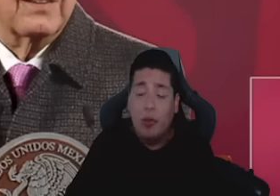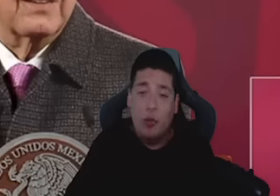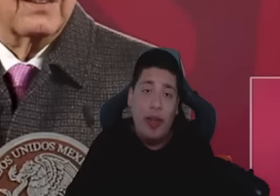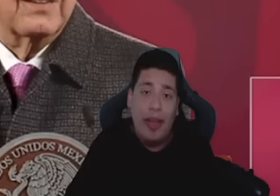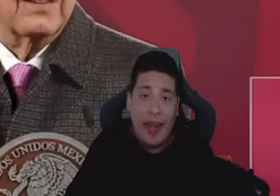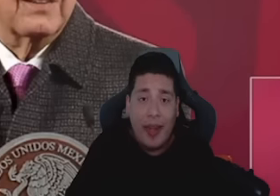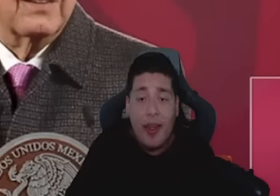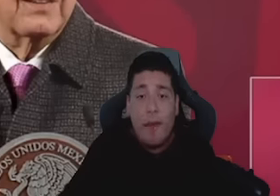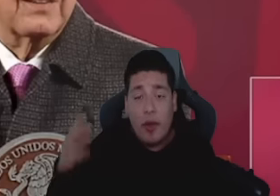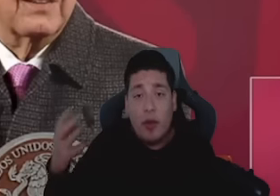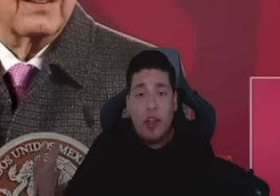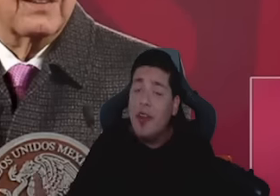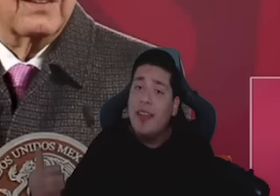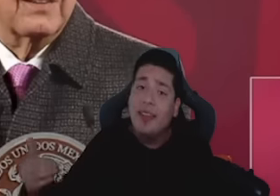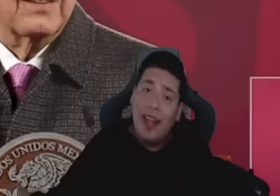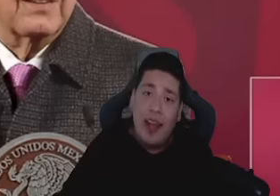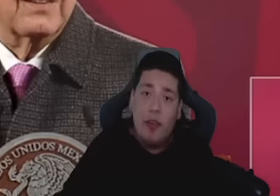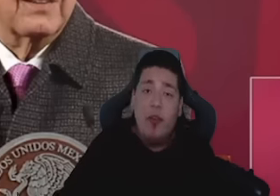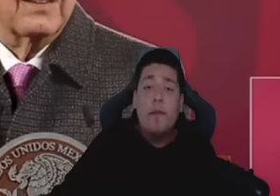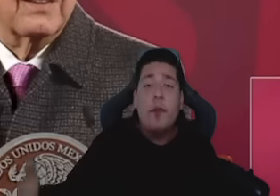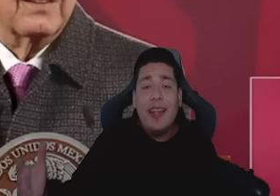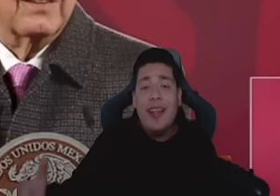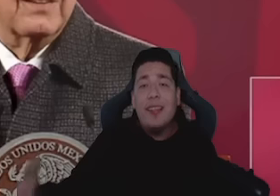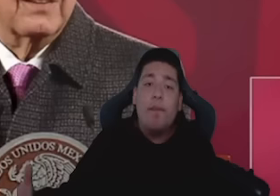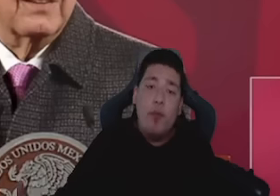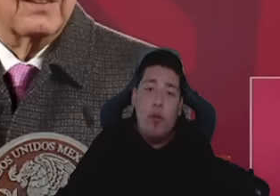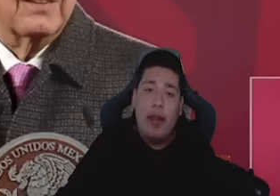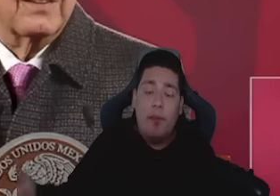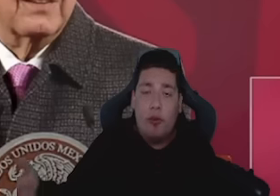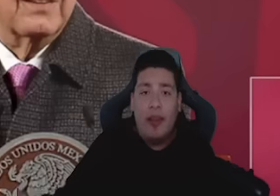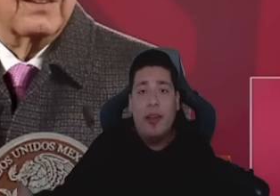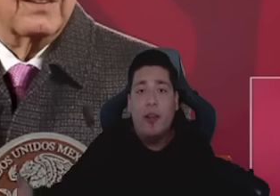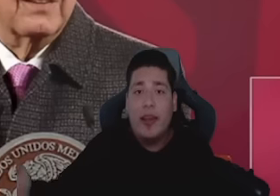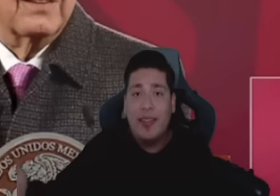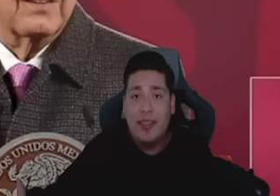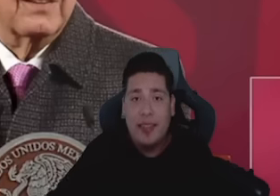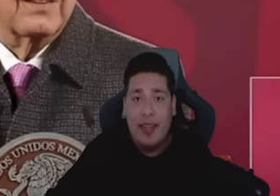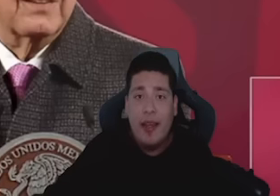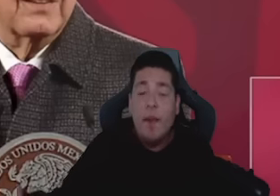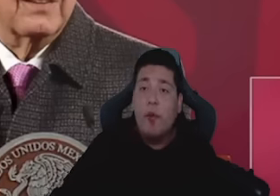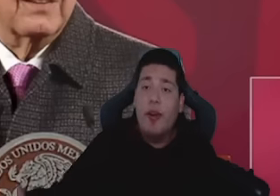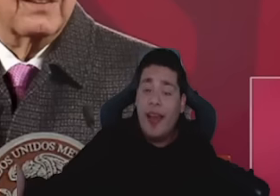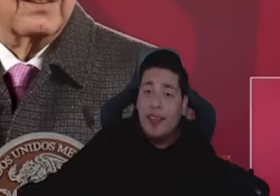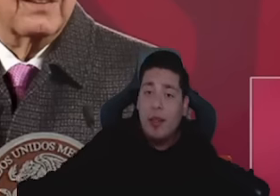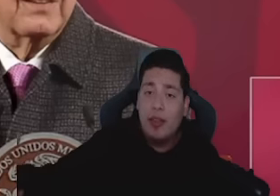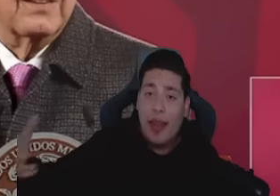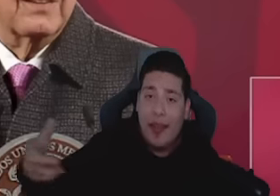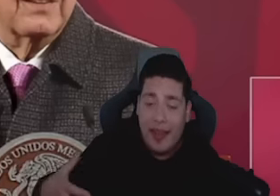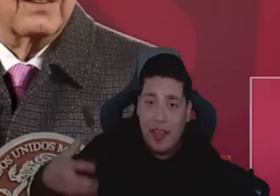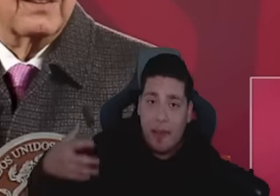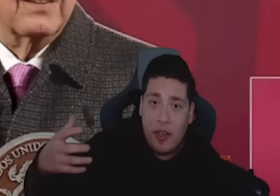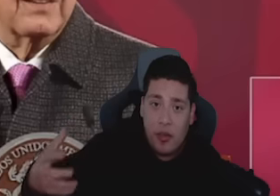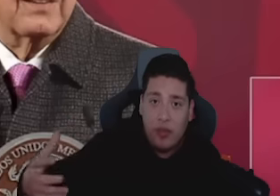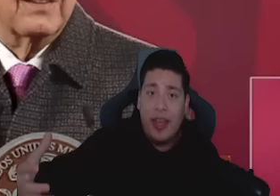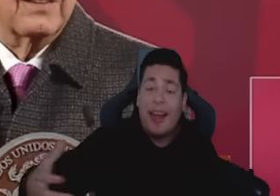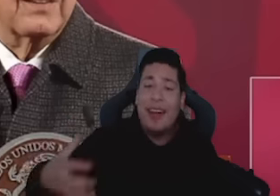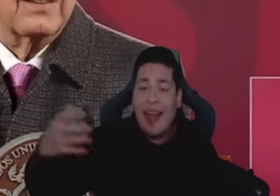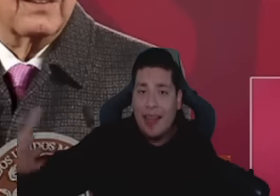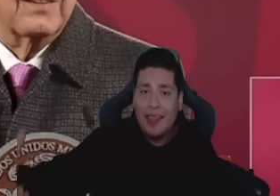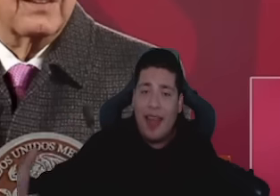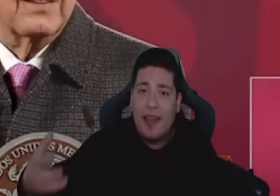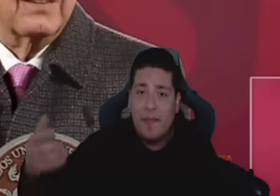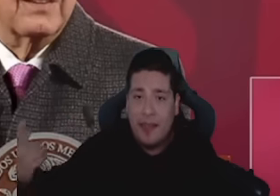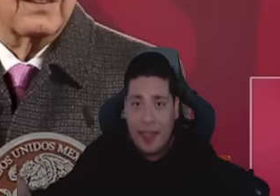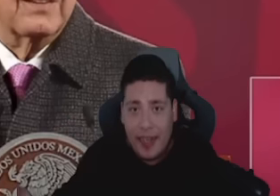en autoengañar pero que hoy es claro Pues esta pugna por México que existe por esta ultraderecha mañosa